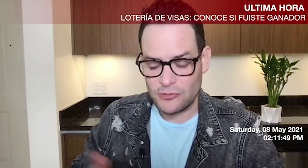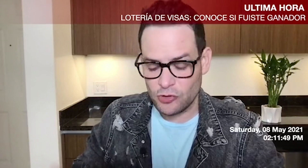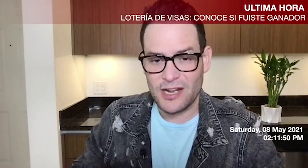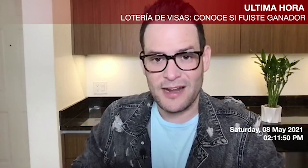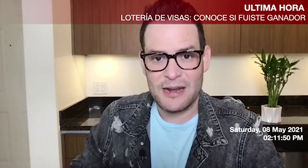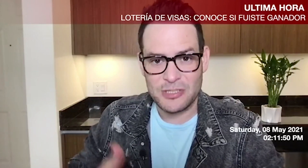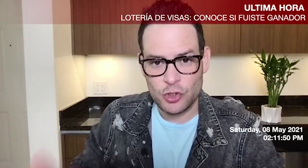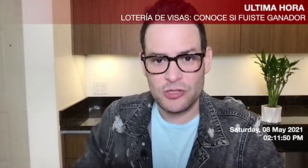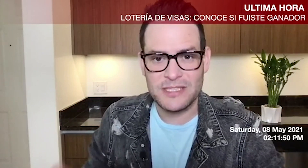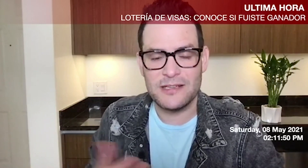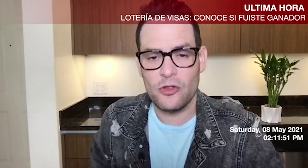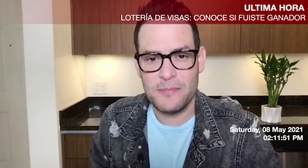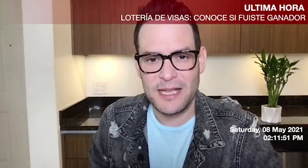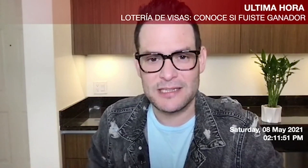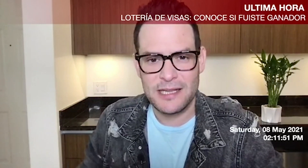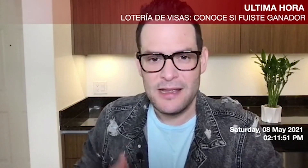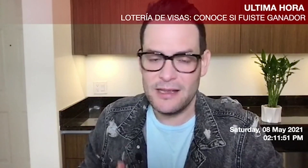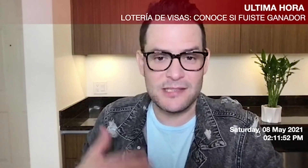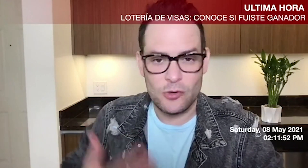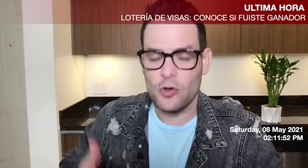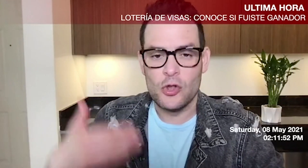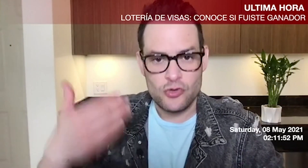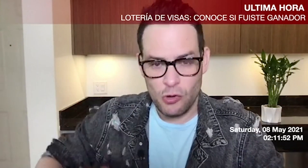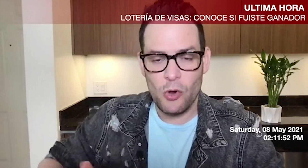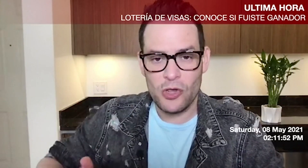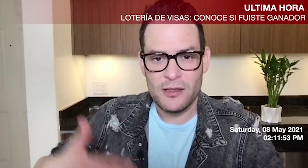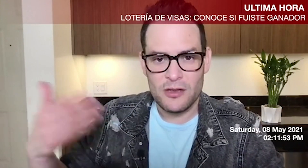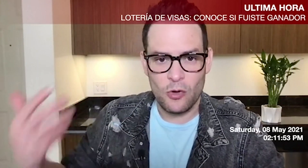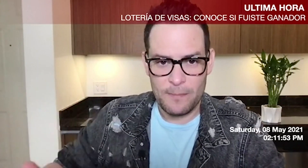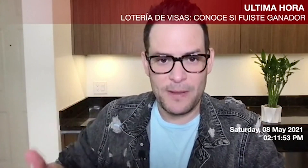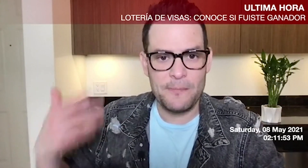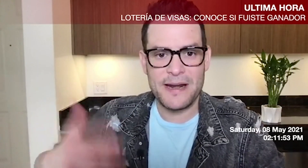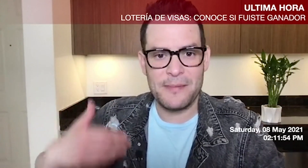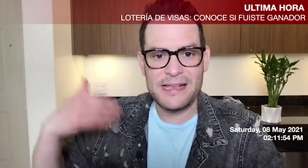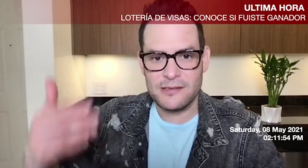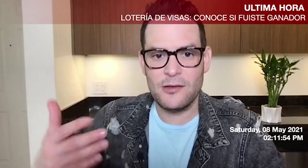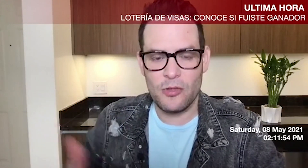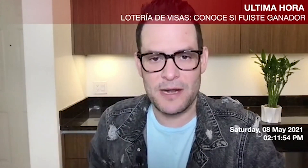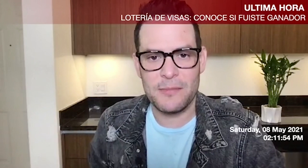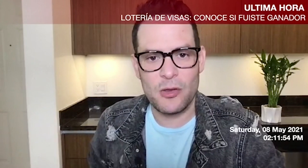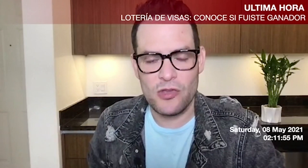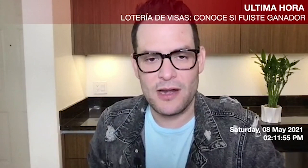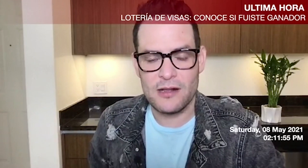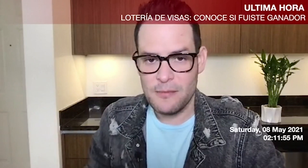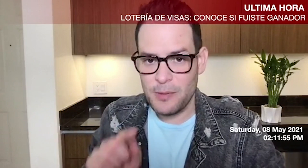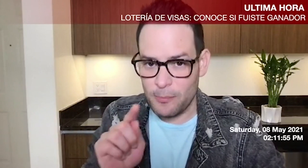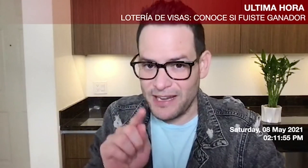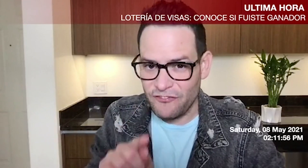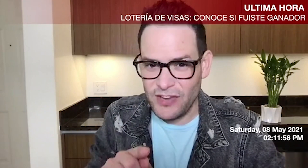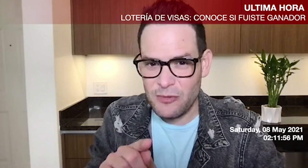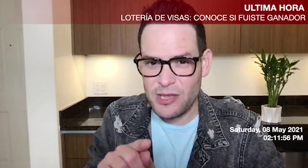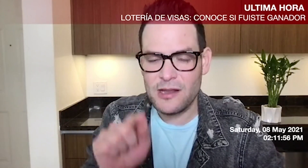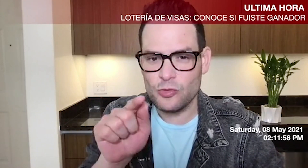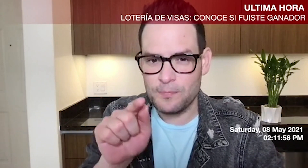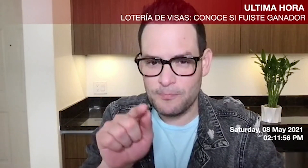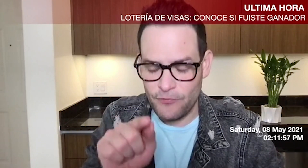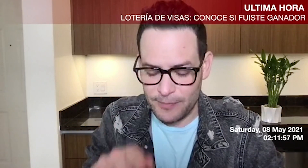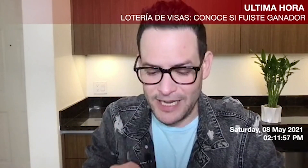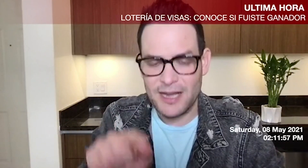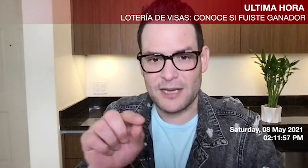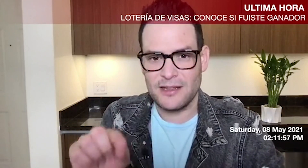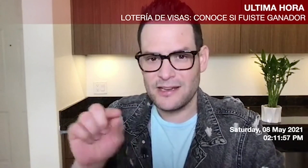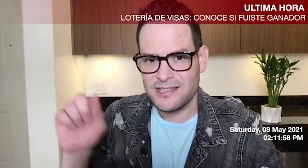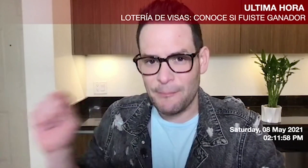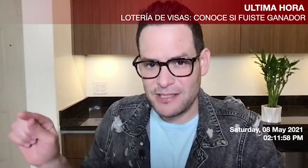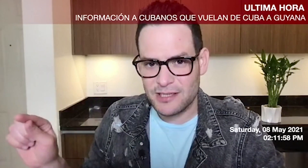reunificación de reclamación de visados de inmigrantes y dice no yo voy los espero en panamá y sigo de panamá a guyana pero verifique bien que su